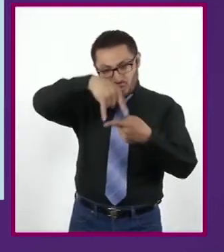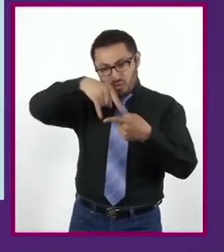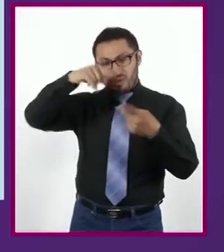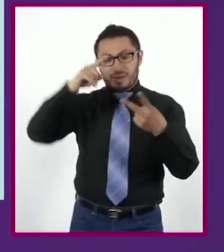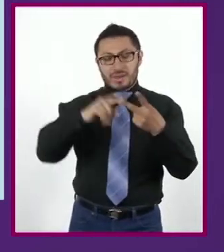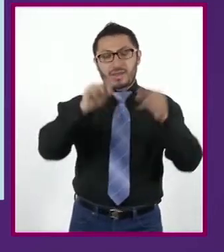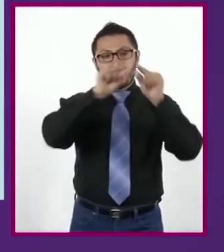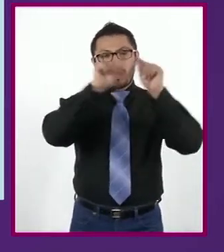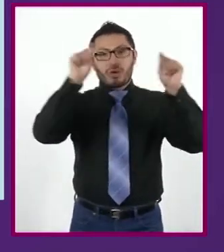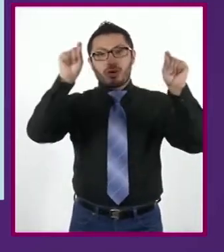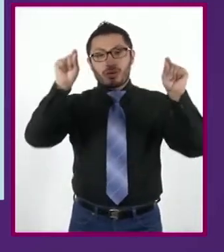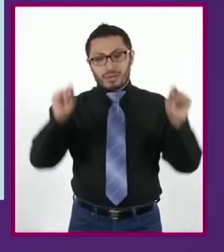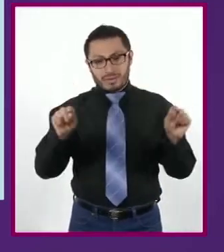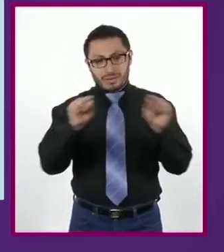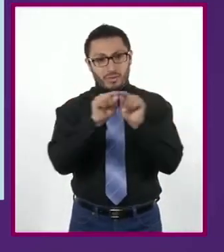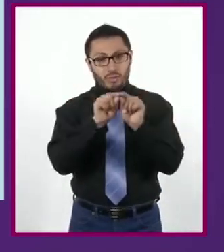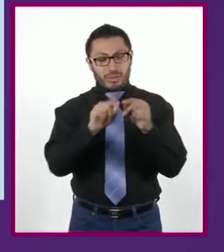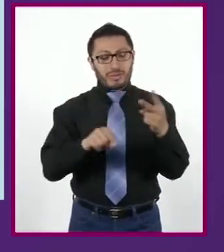rectángulo,